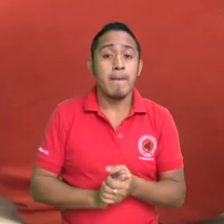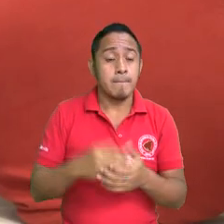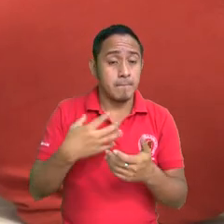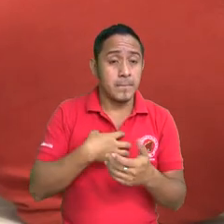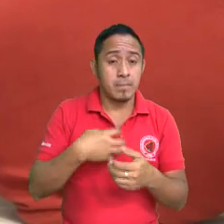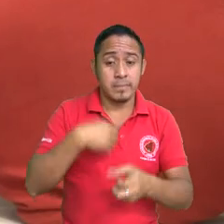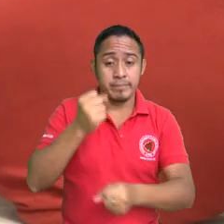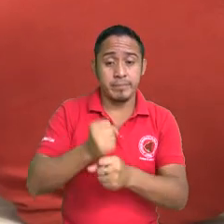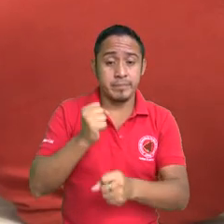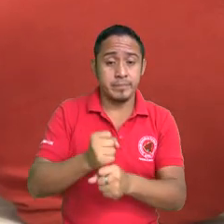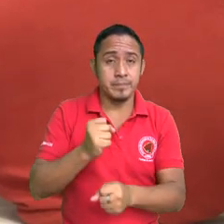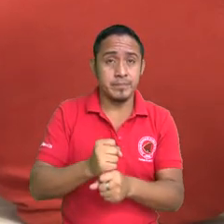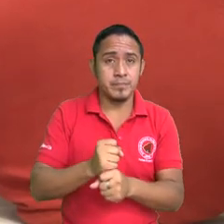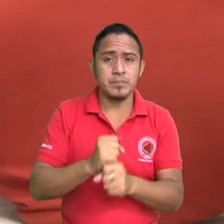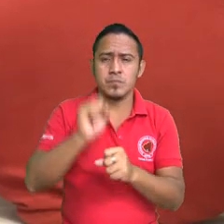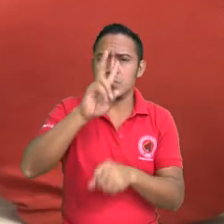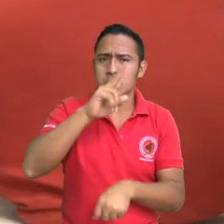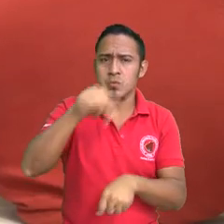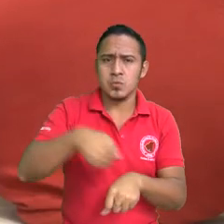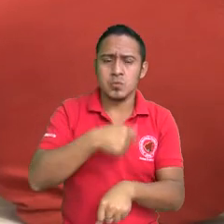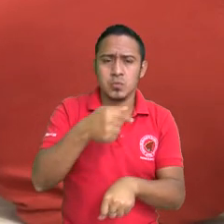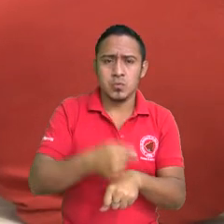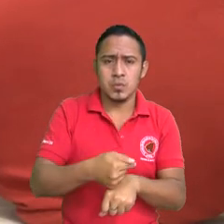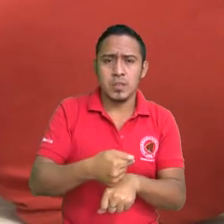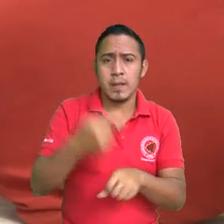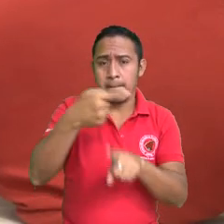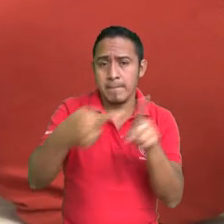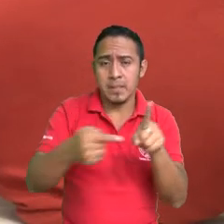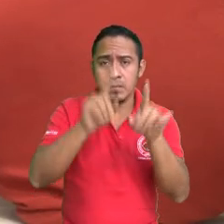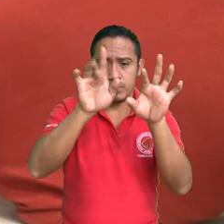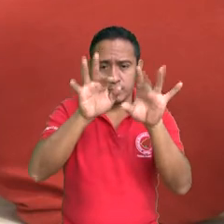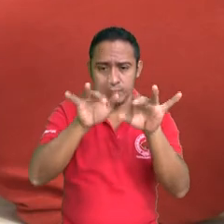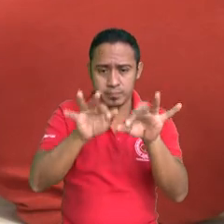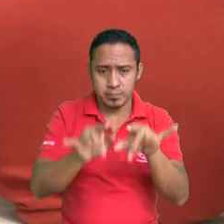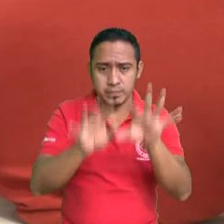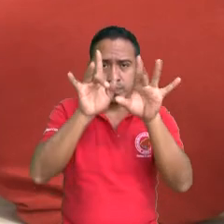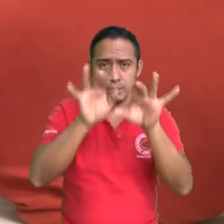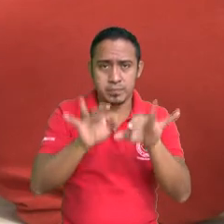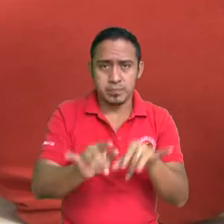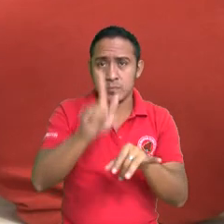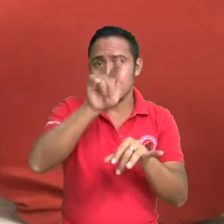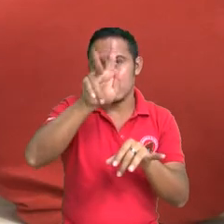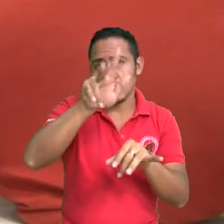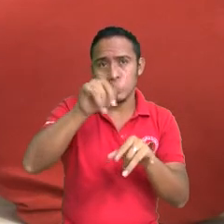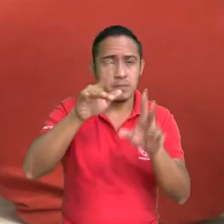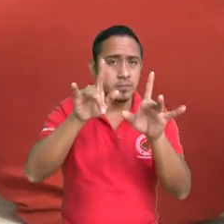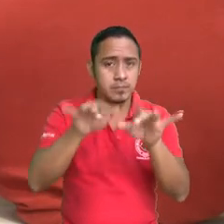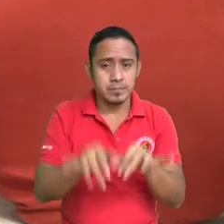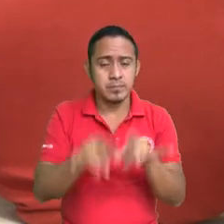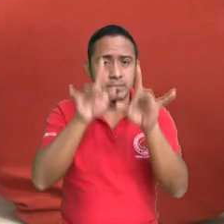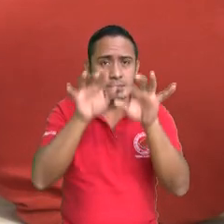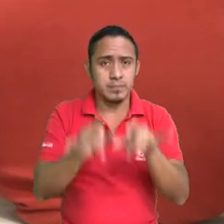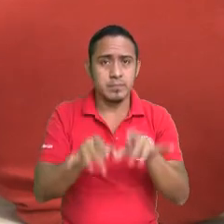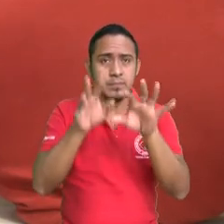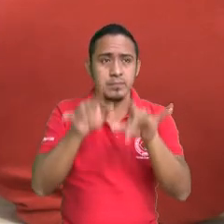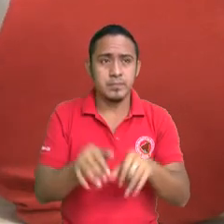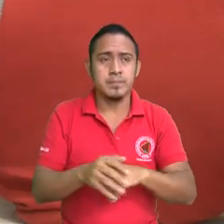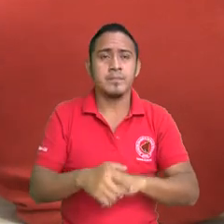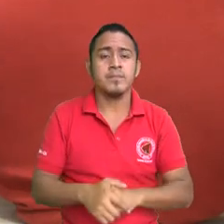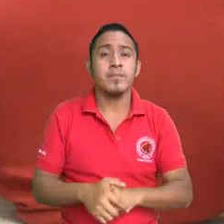estamos laborando, podemos estar 2 horas y 30 frente al computador o al televisor, o sea, dependiendo de nuestro